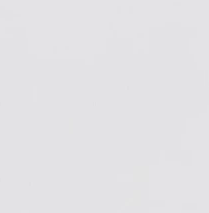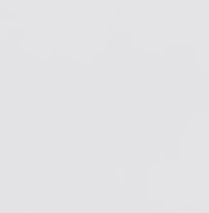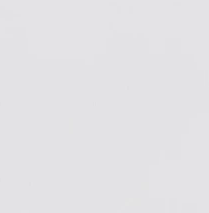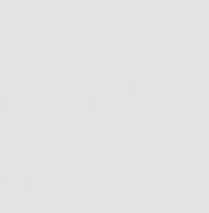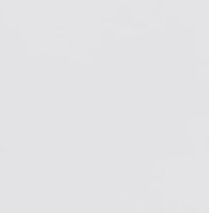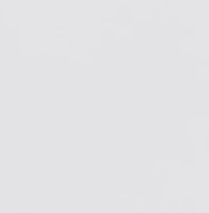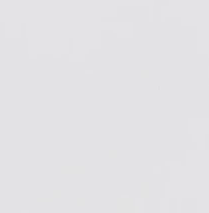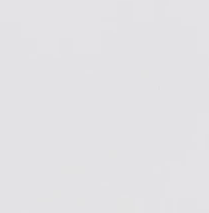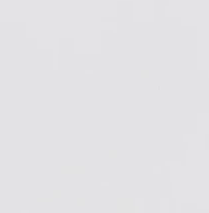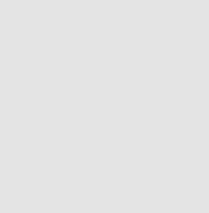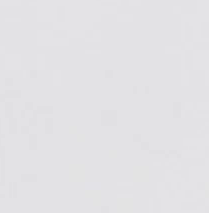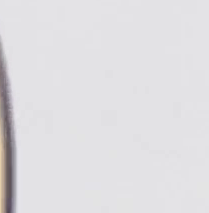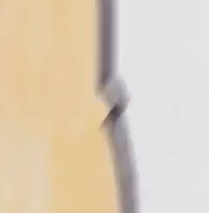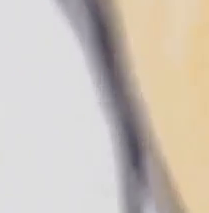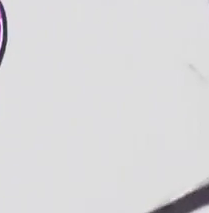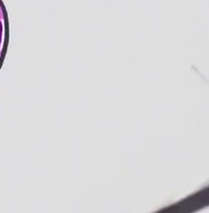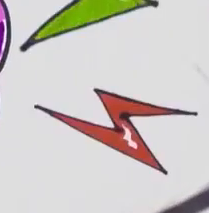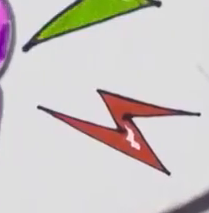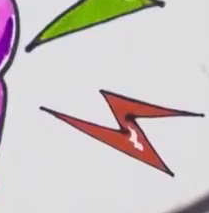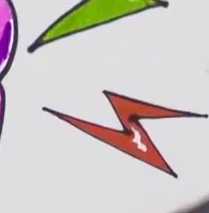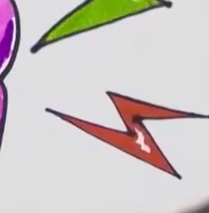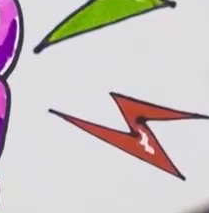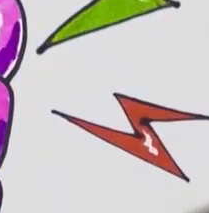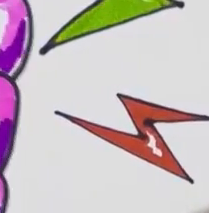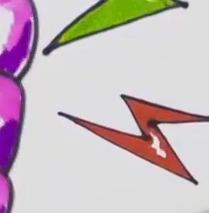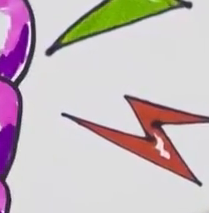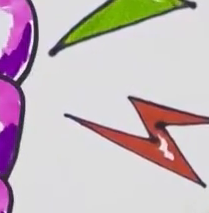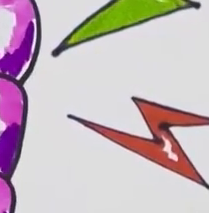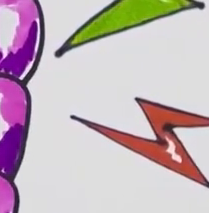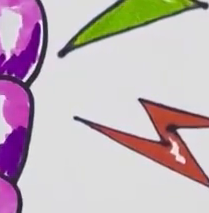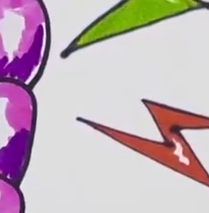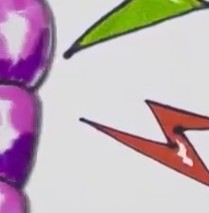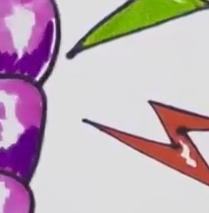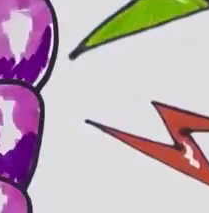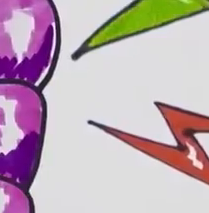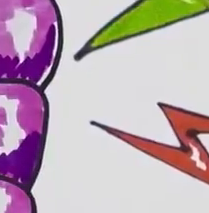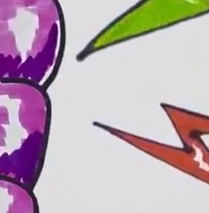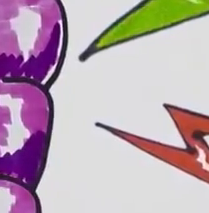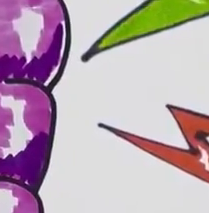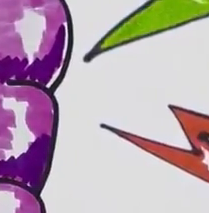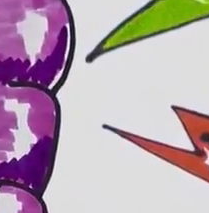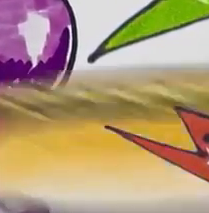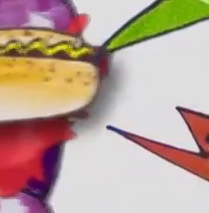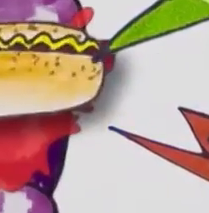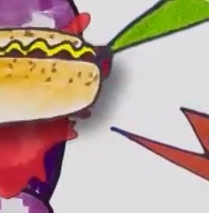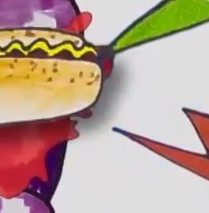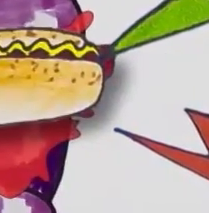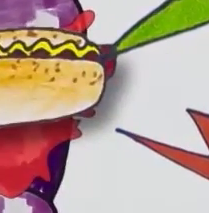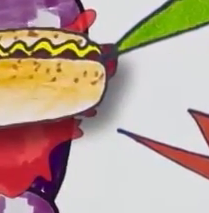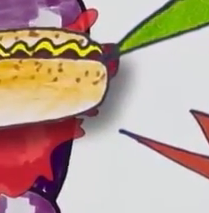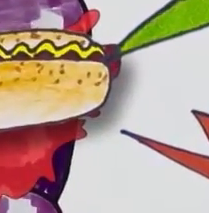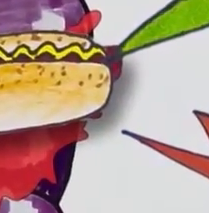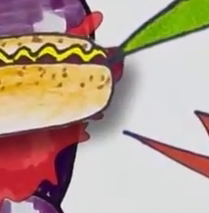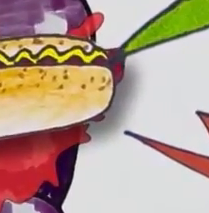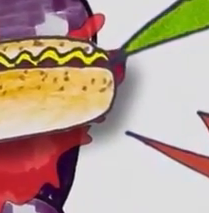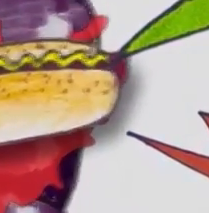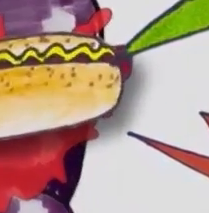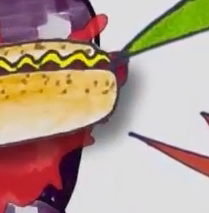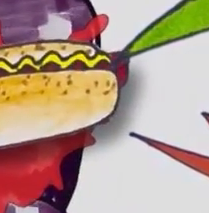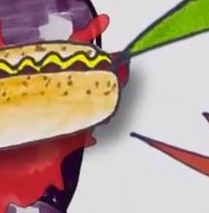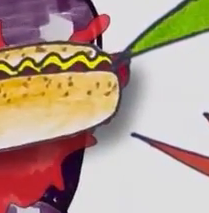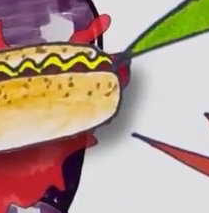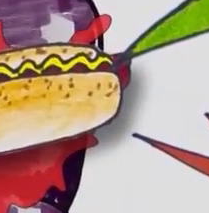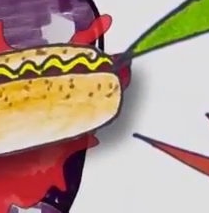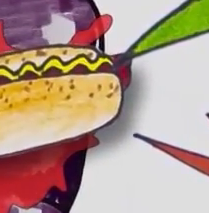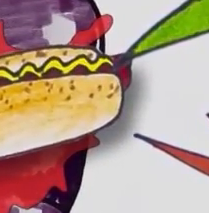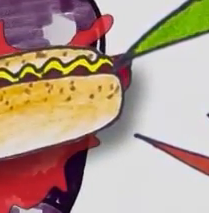Cuando nos alimentamos mal, tomamos antibióticos o simplemente estamos estresados, la salud de nuestro sistema digestivo se